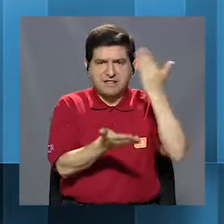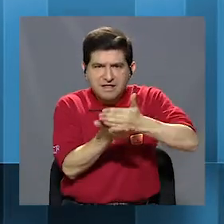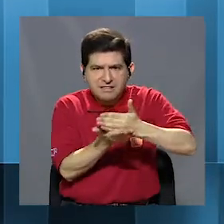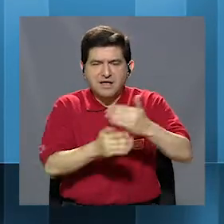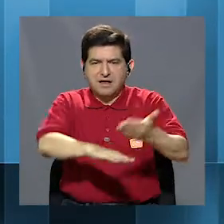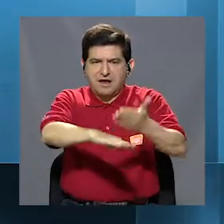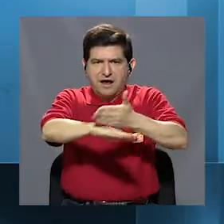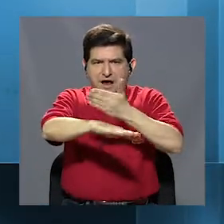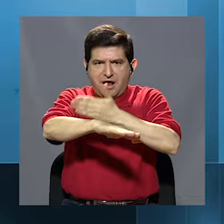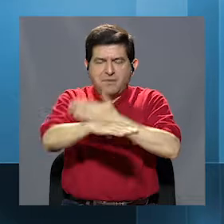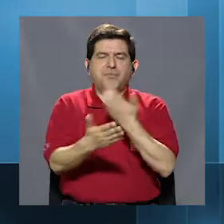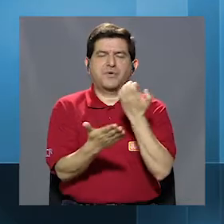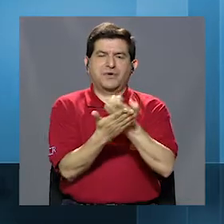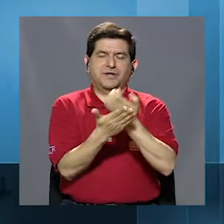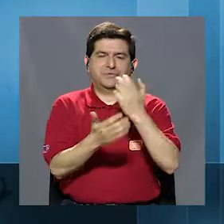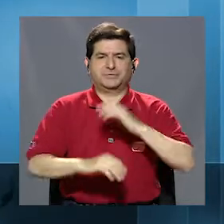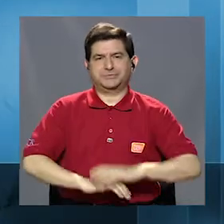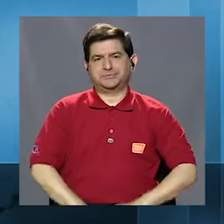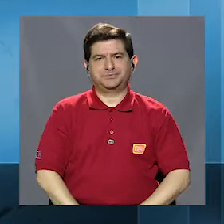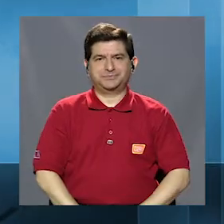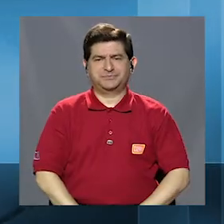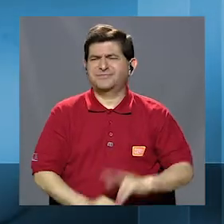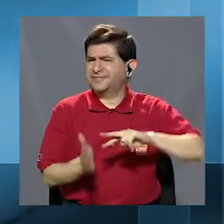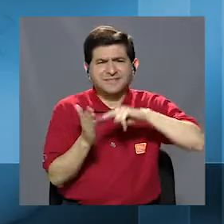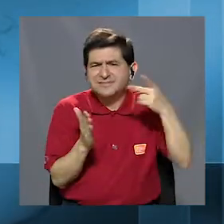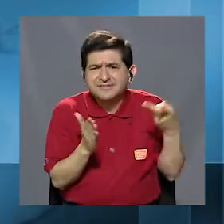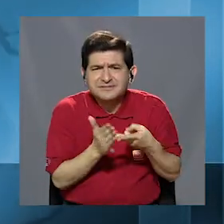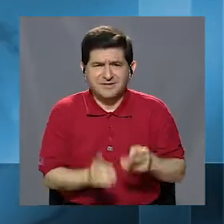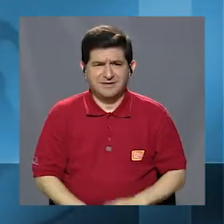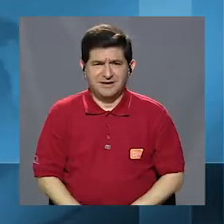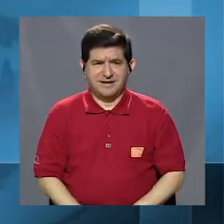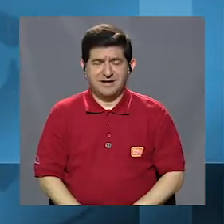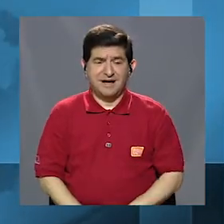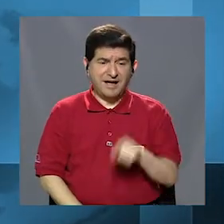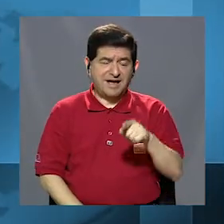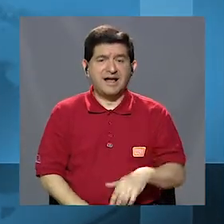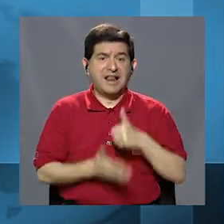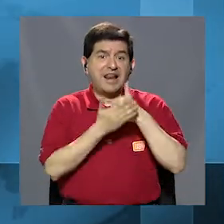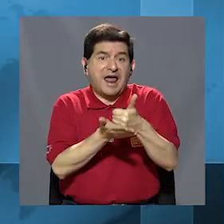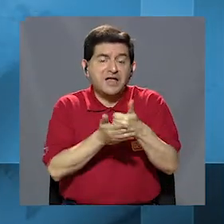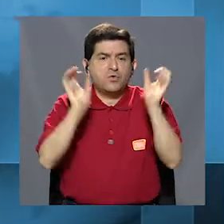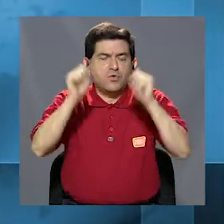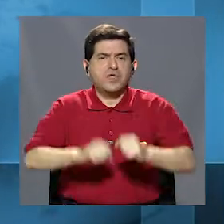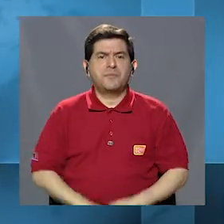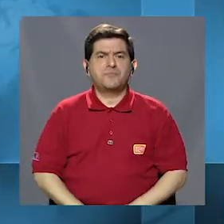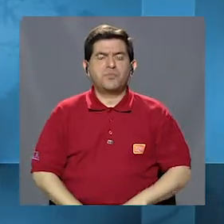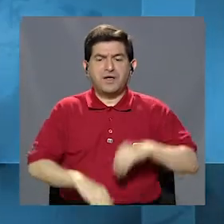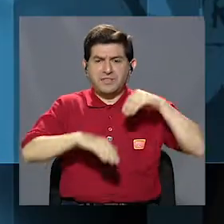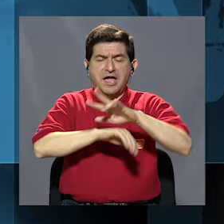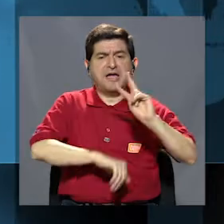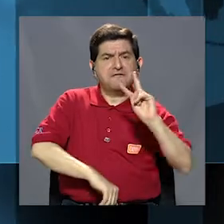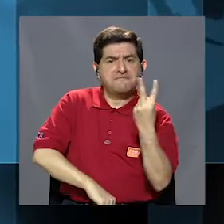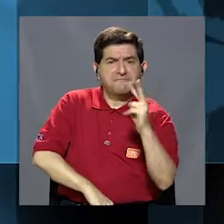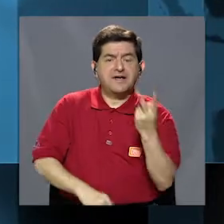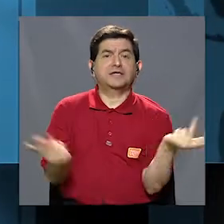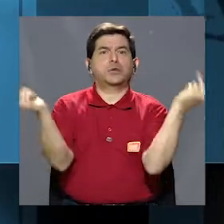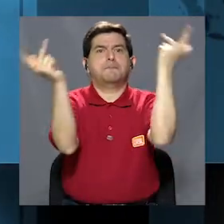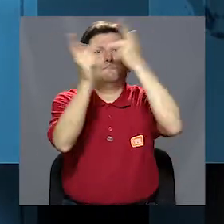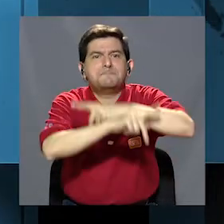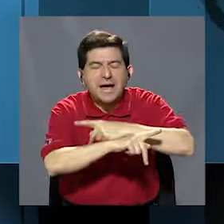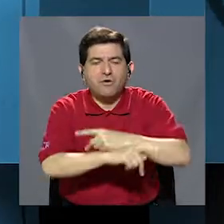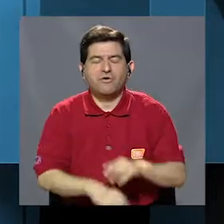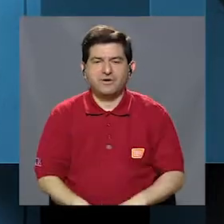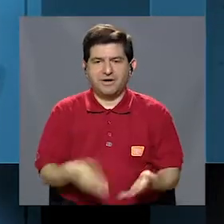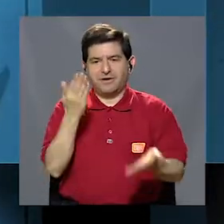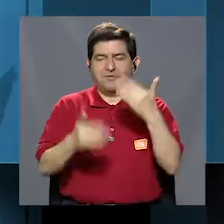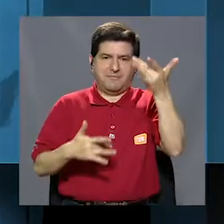freno al crecimiento de la economía. Es decir, que la medicina propuesta podría tener efectos secundarios